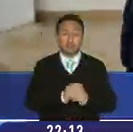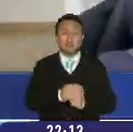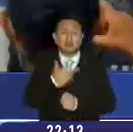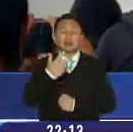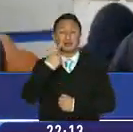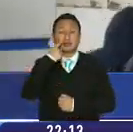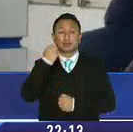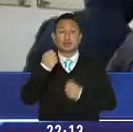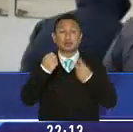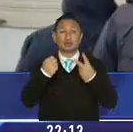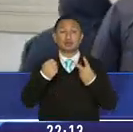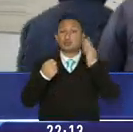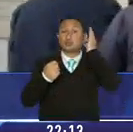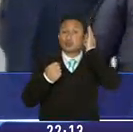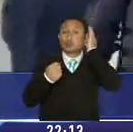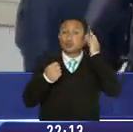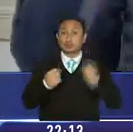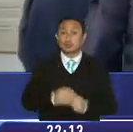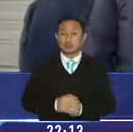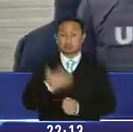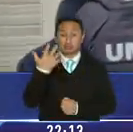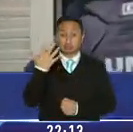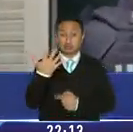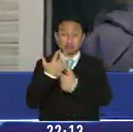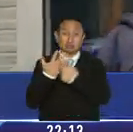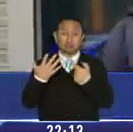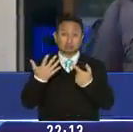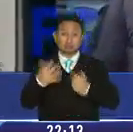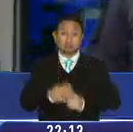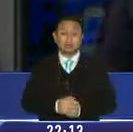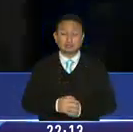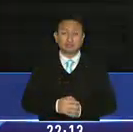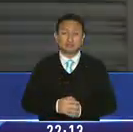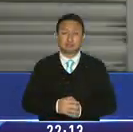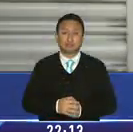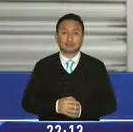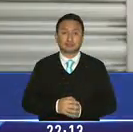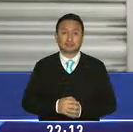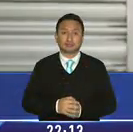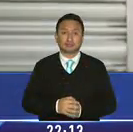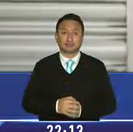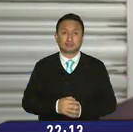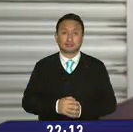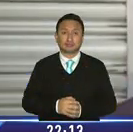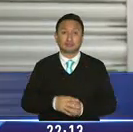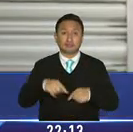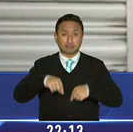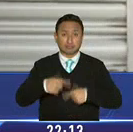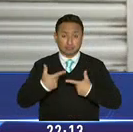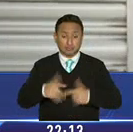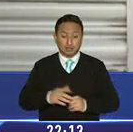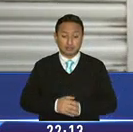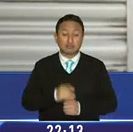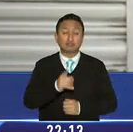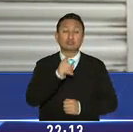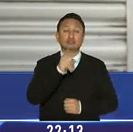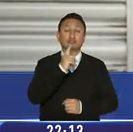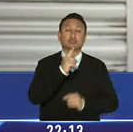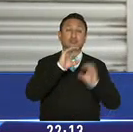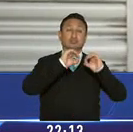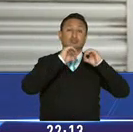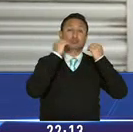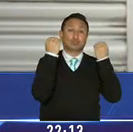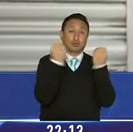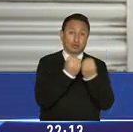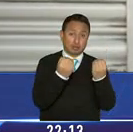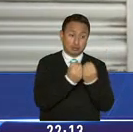mujeres. El operativo policial se denominó Poseidón. Se pudo lograr la desarticulación de una banda que estaba dedicada a lo